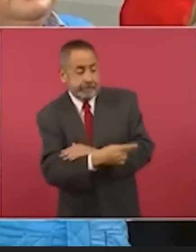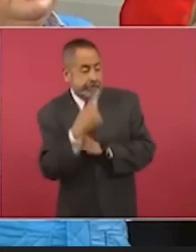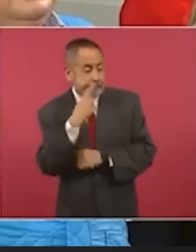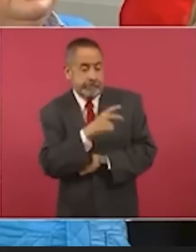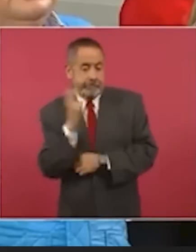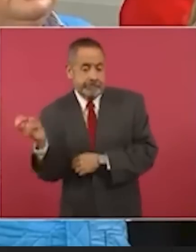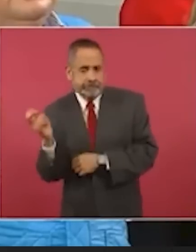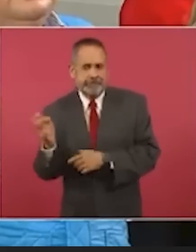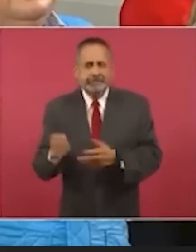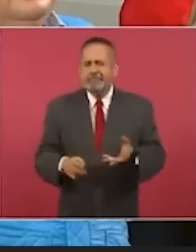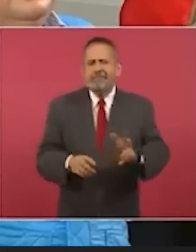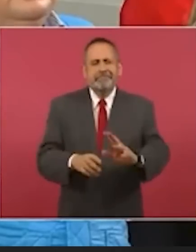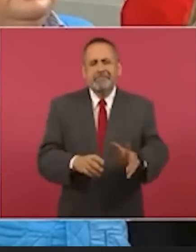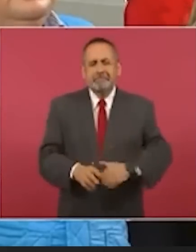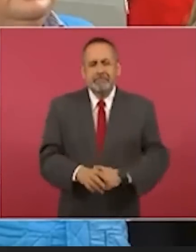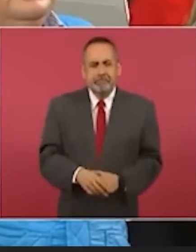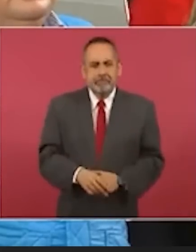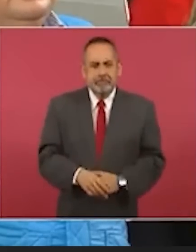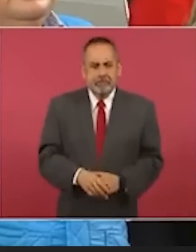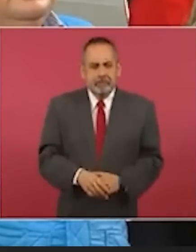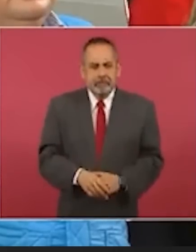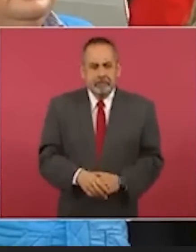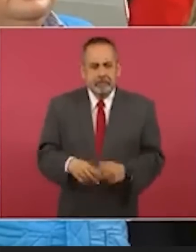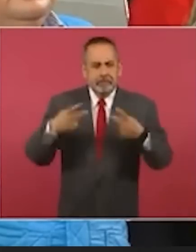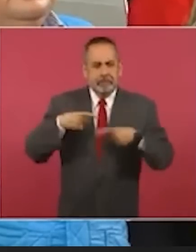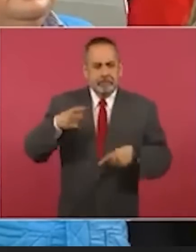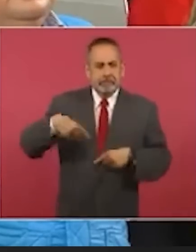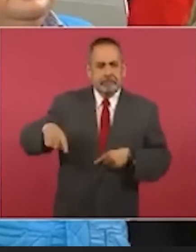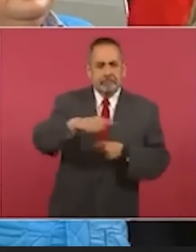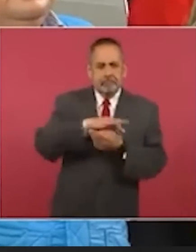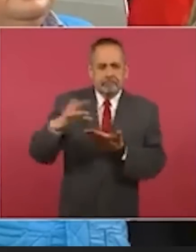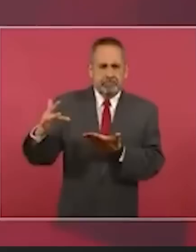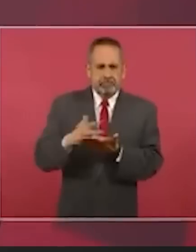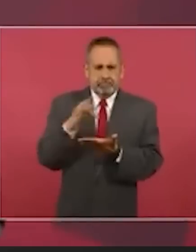No, la gente nos apoya